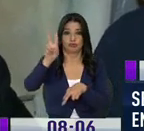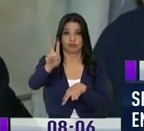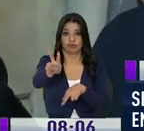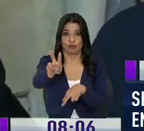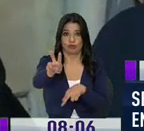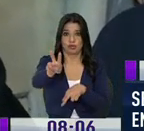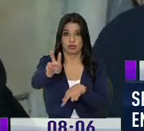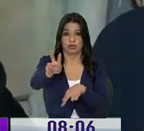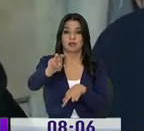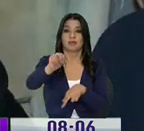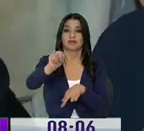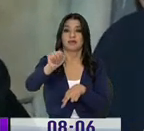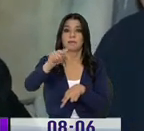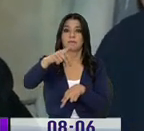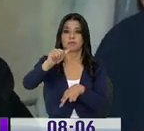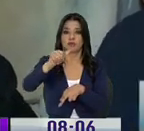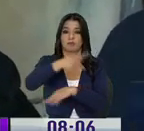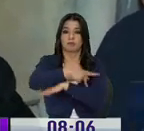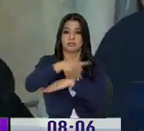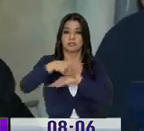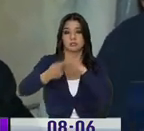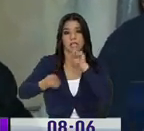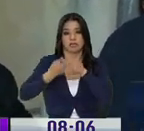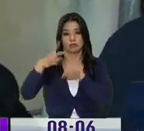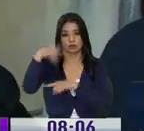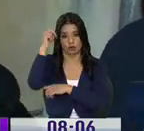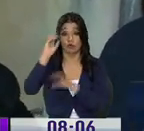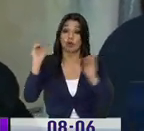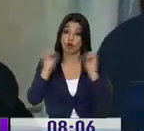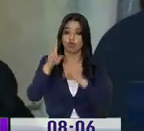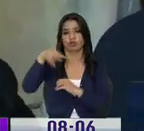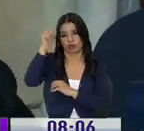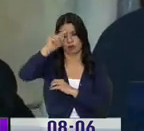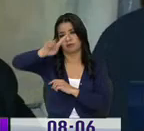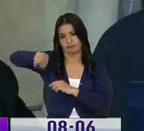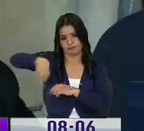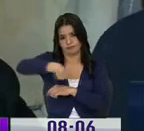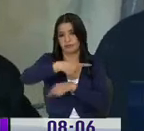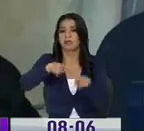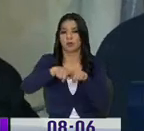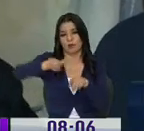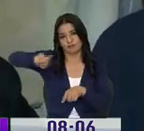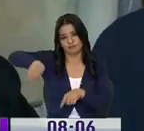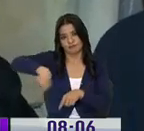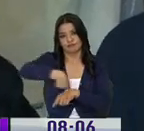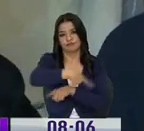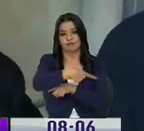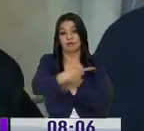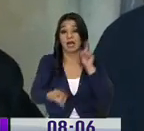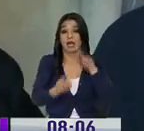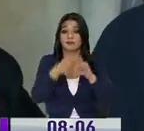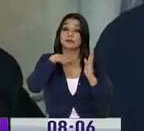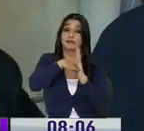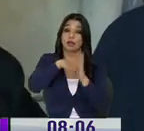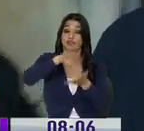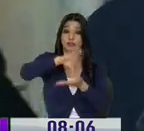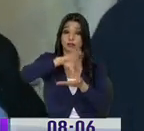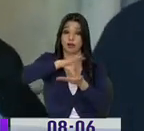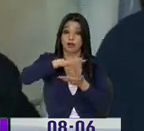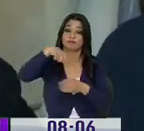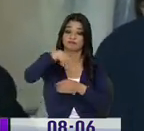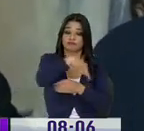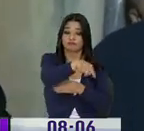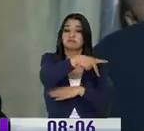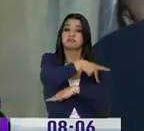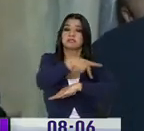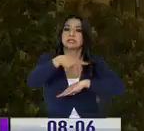por la avenida Napo, Pichincha, hacia el sector norte. Igualmente lo que es sentido norte-sur lo tomarían hasta el Banco Central y tomaríamos el desvío